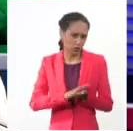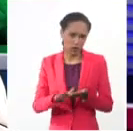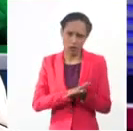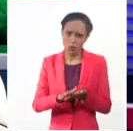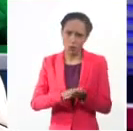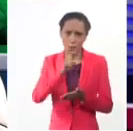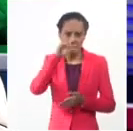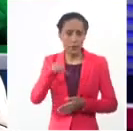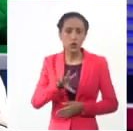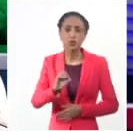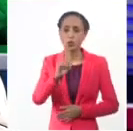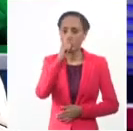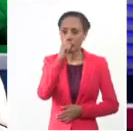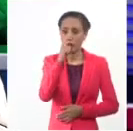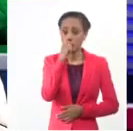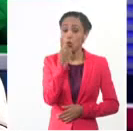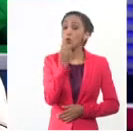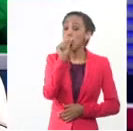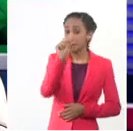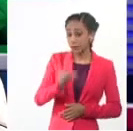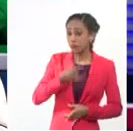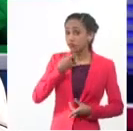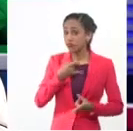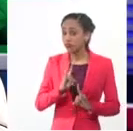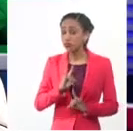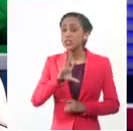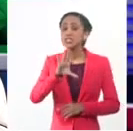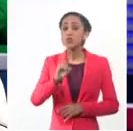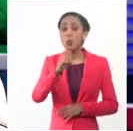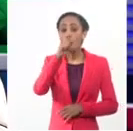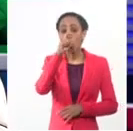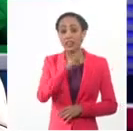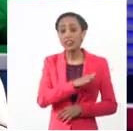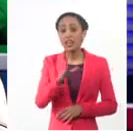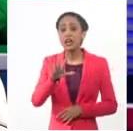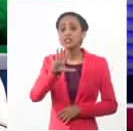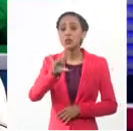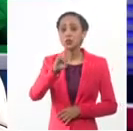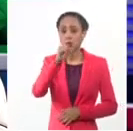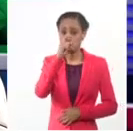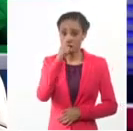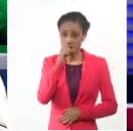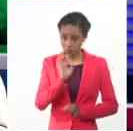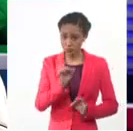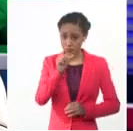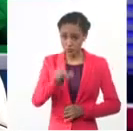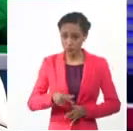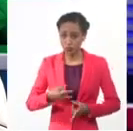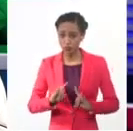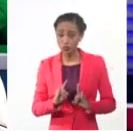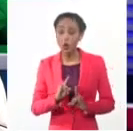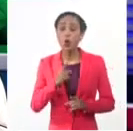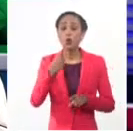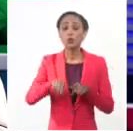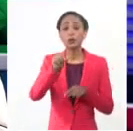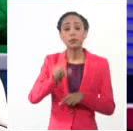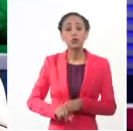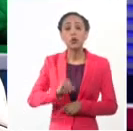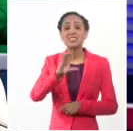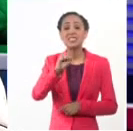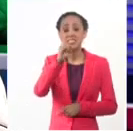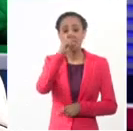un fallecido entre 50 y 59 años de edad, uno entre 60 y